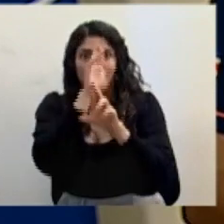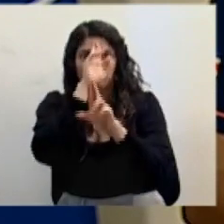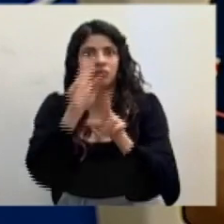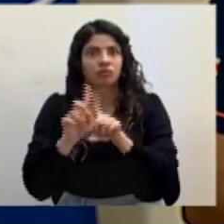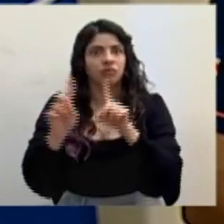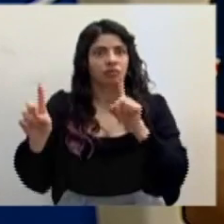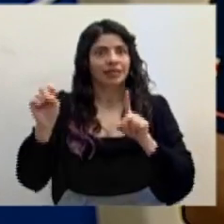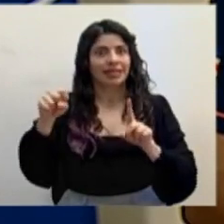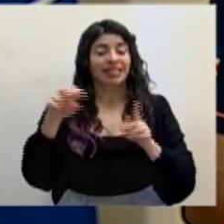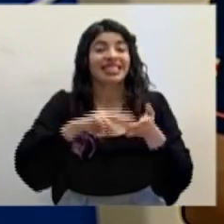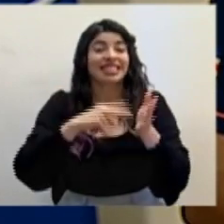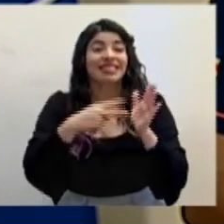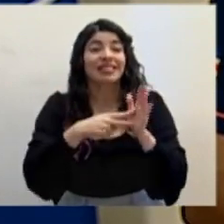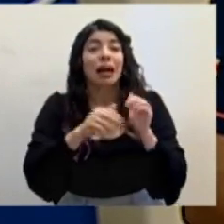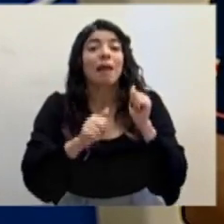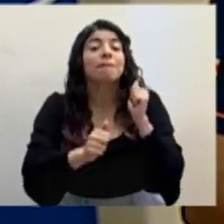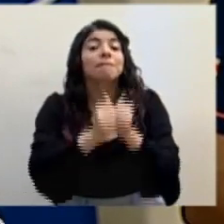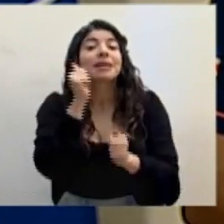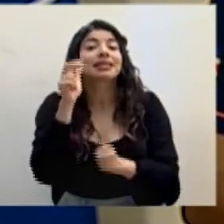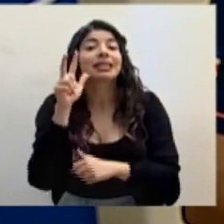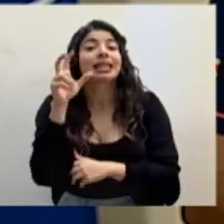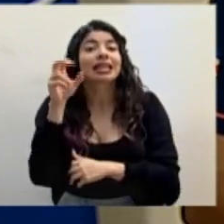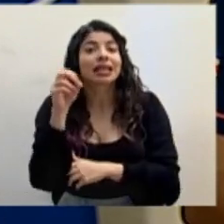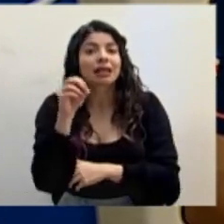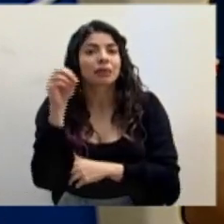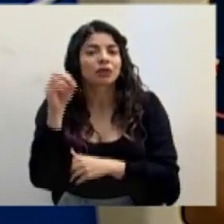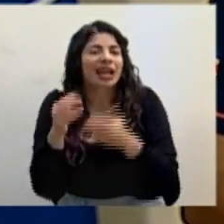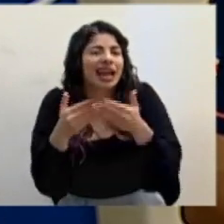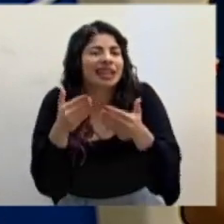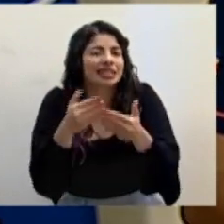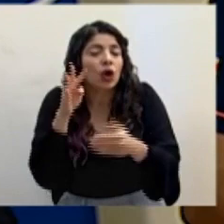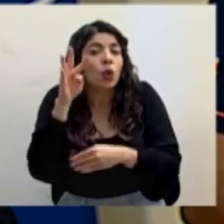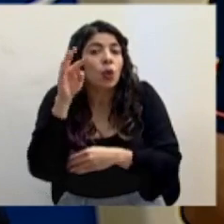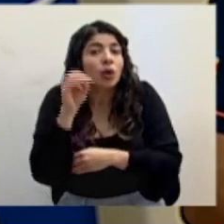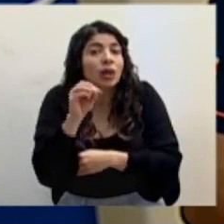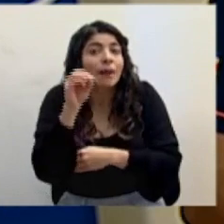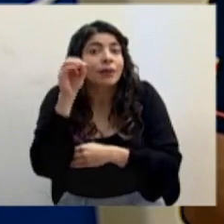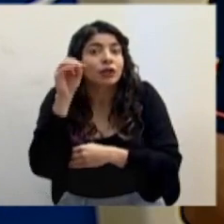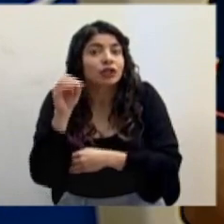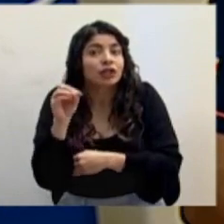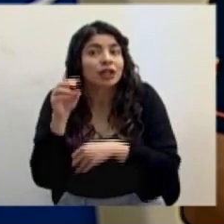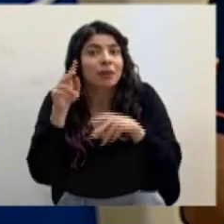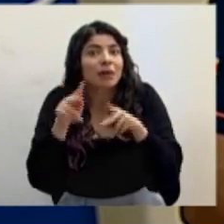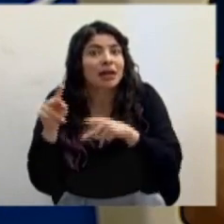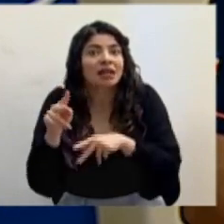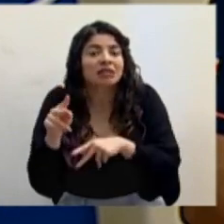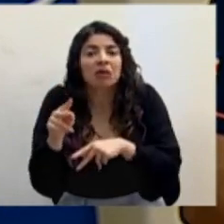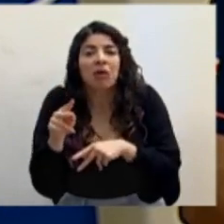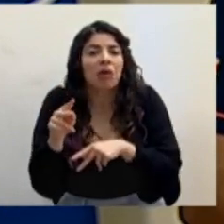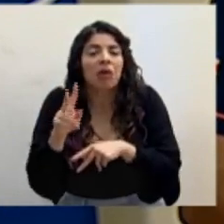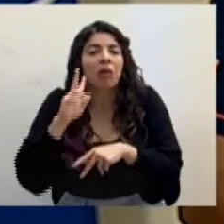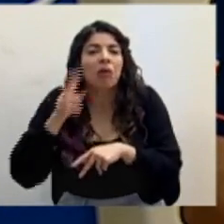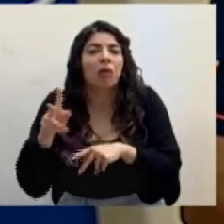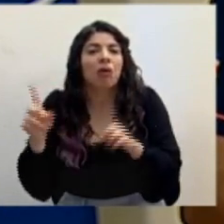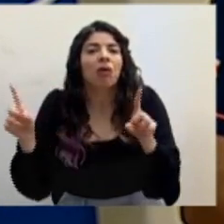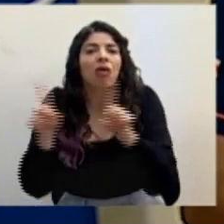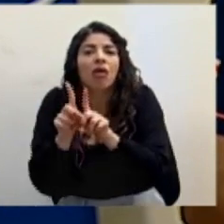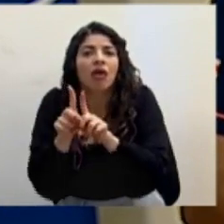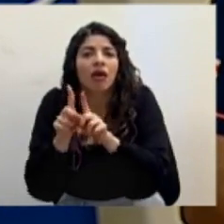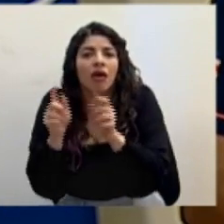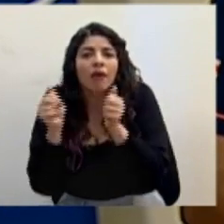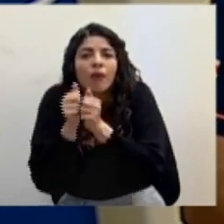Quiere decir esto que más de un 30%, casi llegando a un 40%, no está cumpliendo las medidas de distanciamiento, y